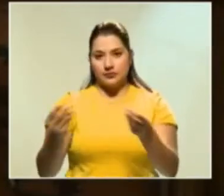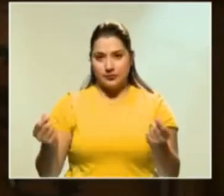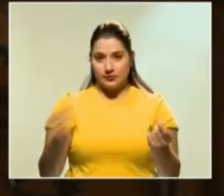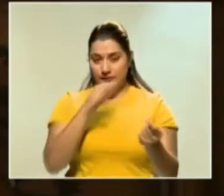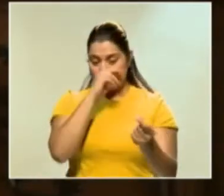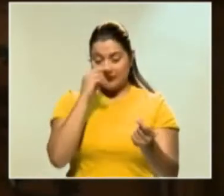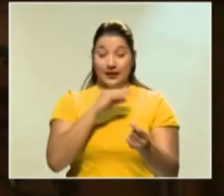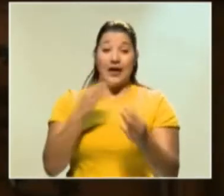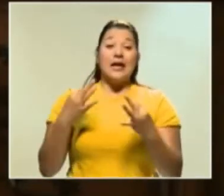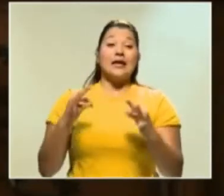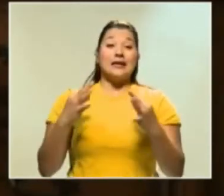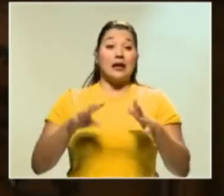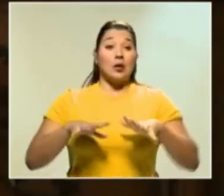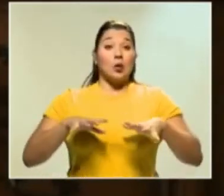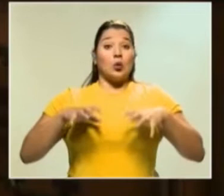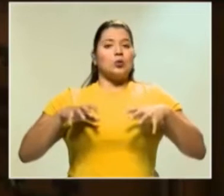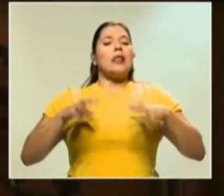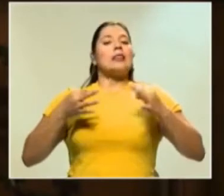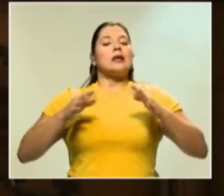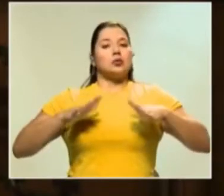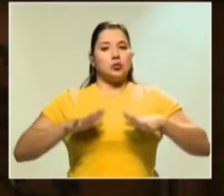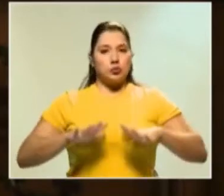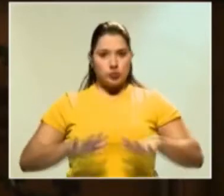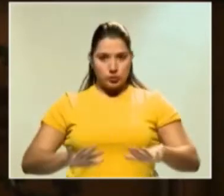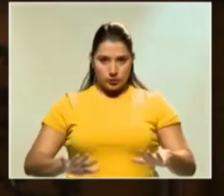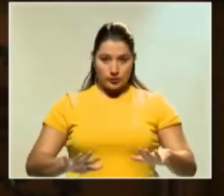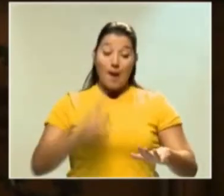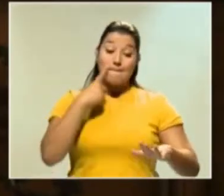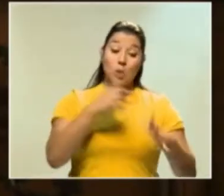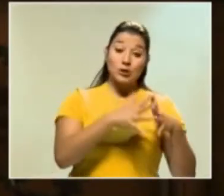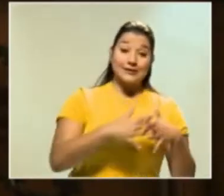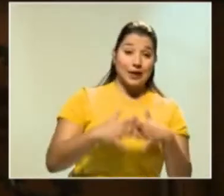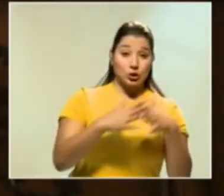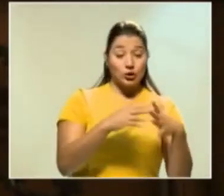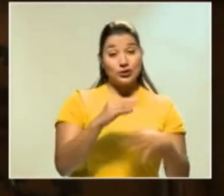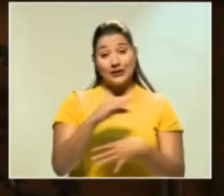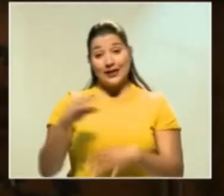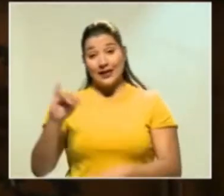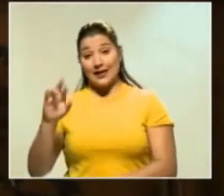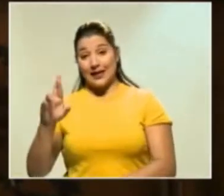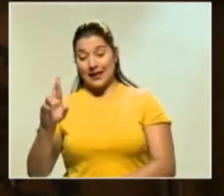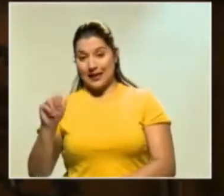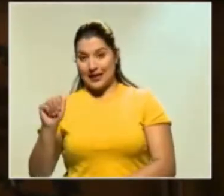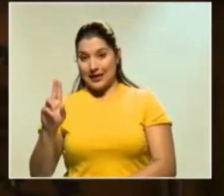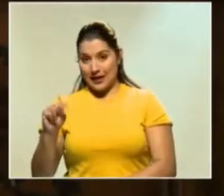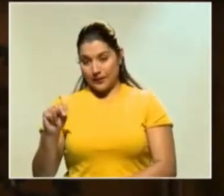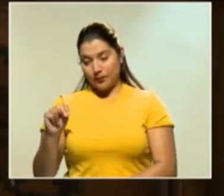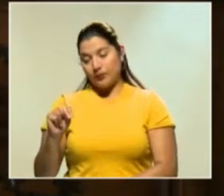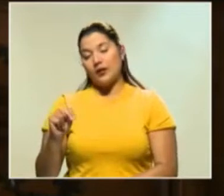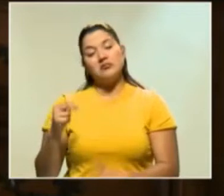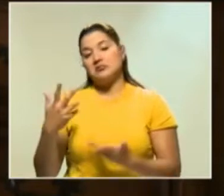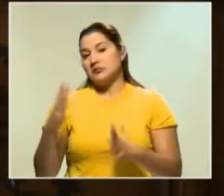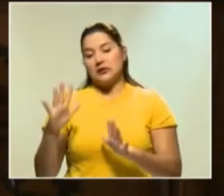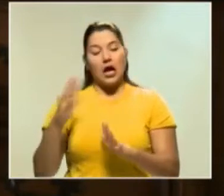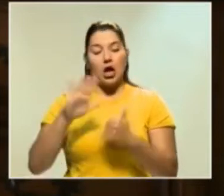el calor de las intervenciones tanto de los Estados Unidos como de Irán. Era de esperarse,